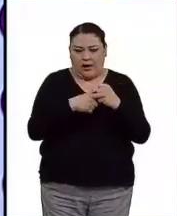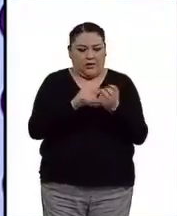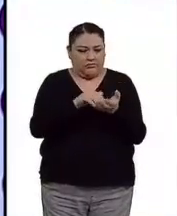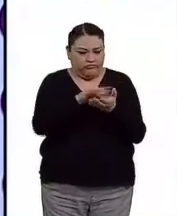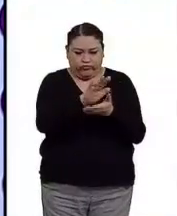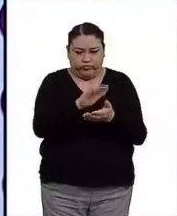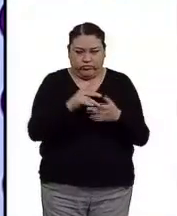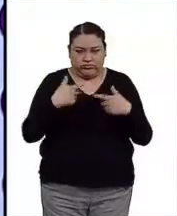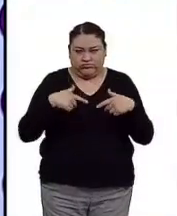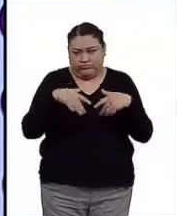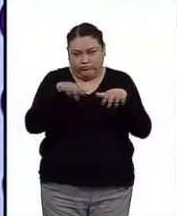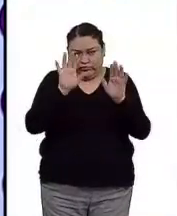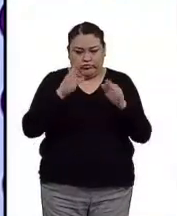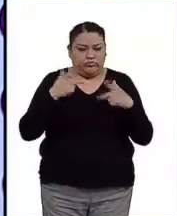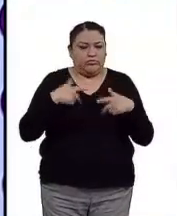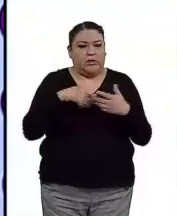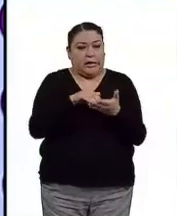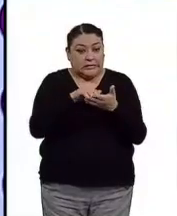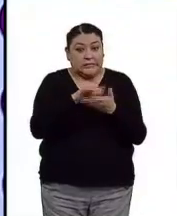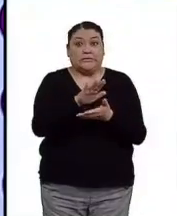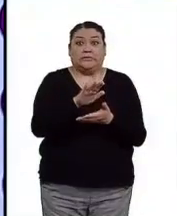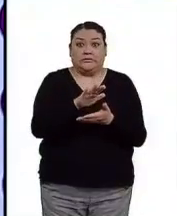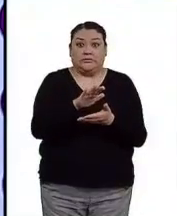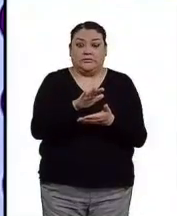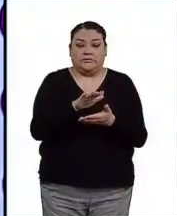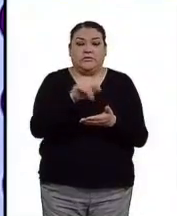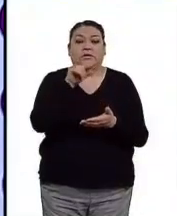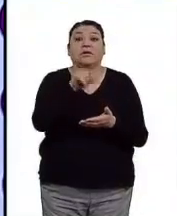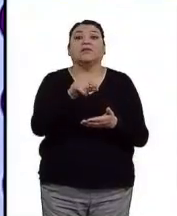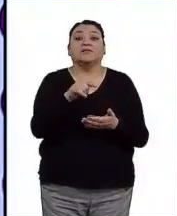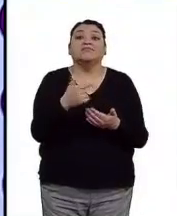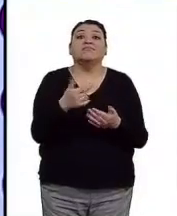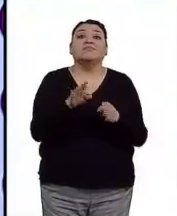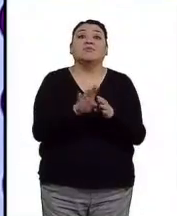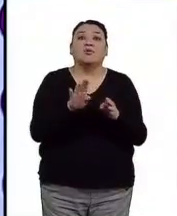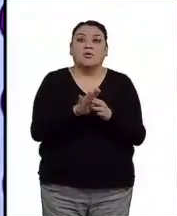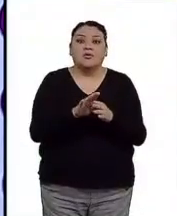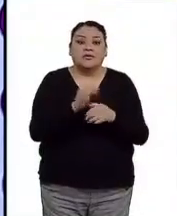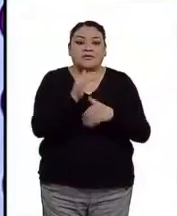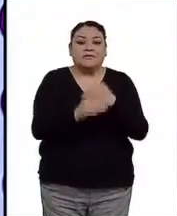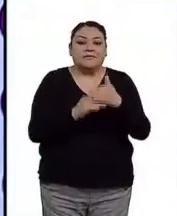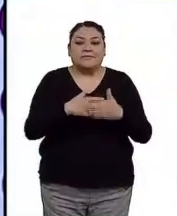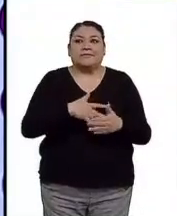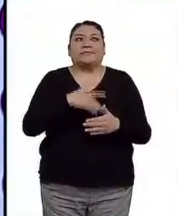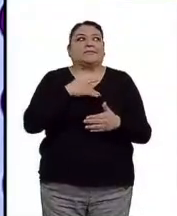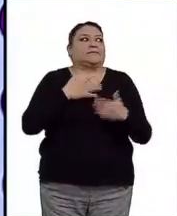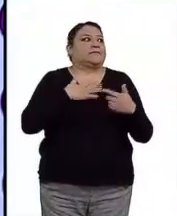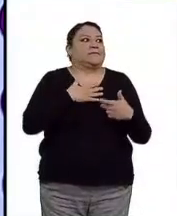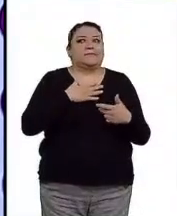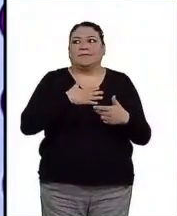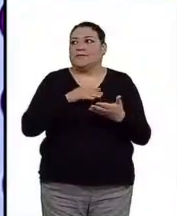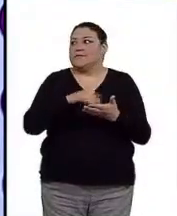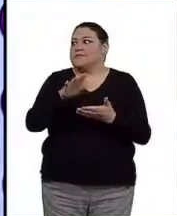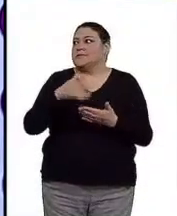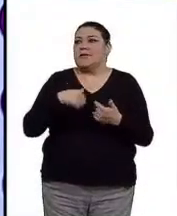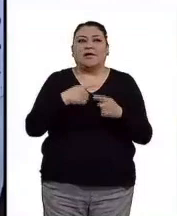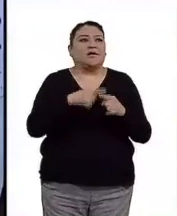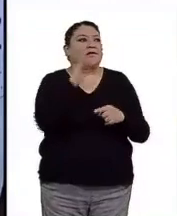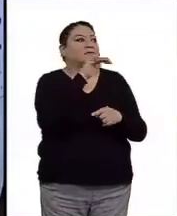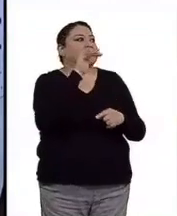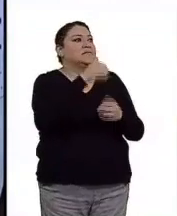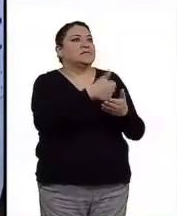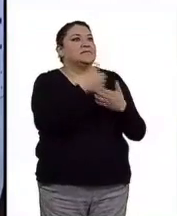embarazo, hay varios retos que todavía se tienen que superar a nivel de acceso a la justicia para las mujeres, sobre